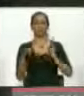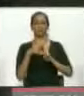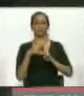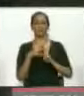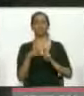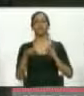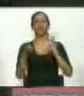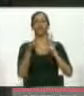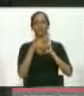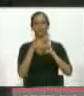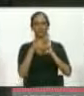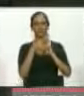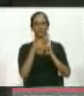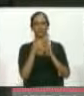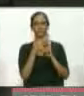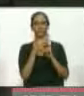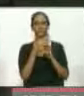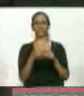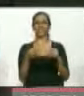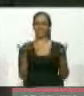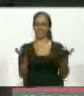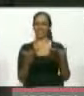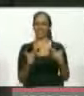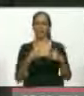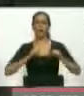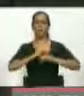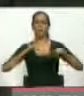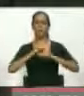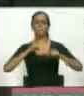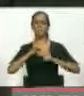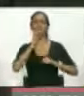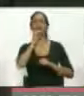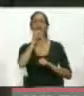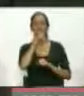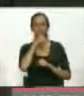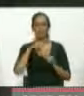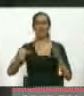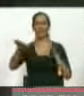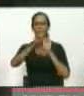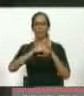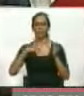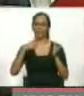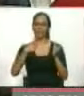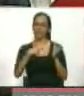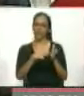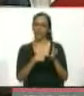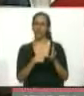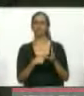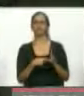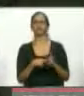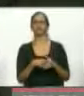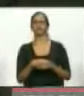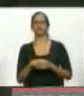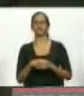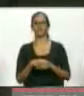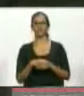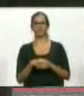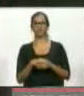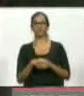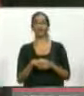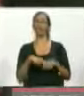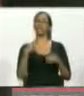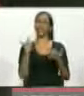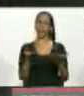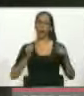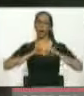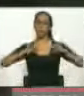#hashtag denle una corneta a los abuelos de la plaza del venezolano y no pueden leo en la corneta los abuelos de